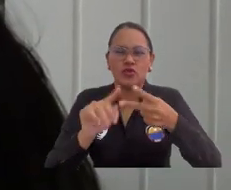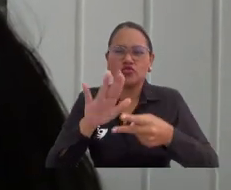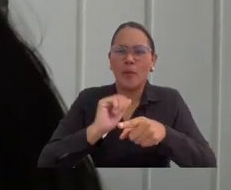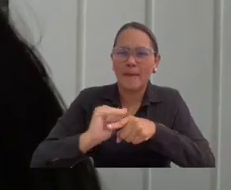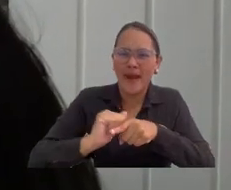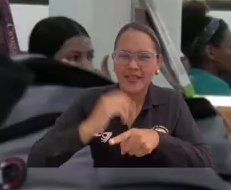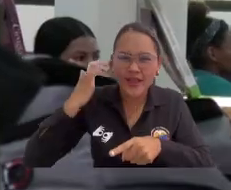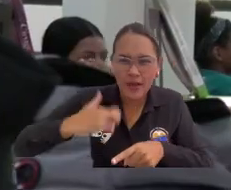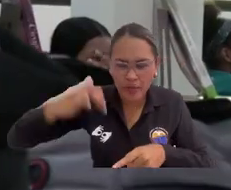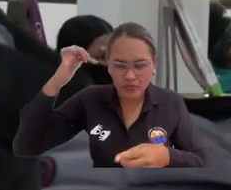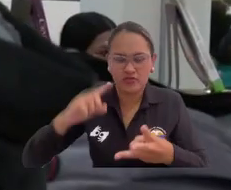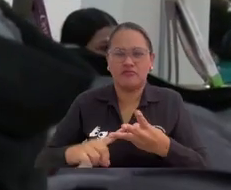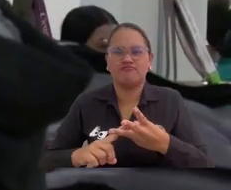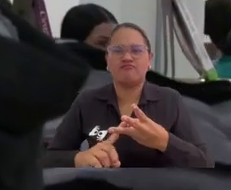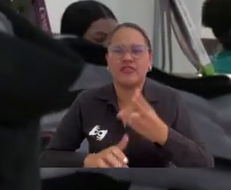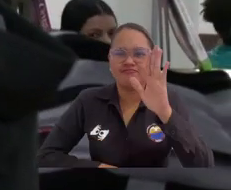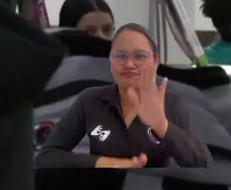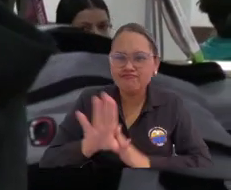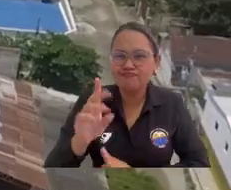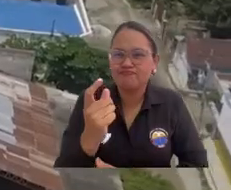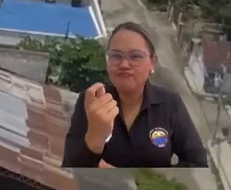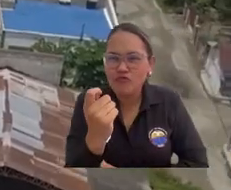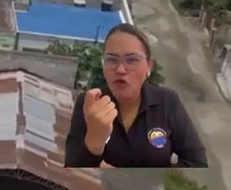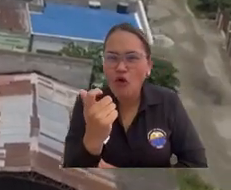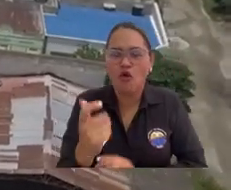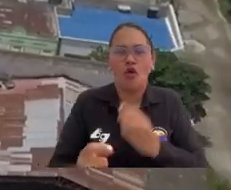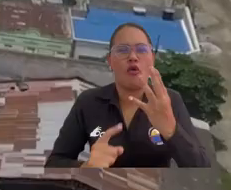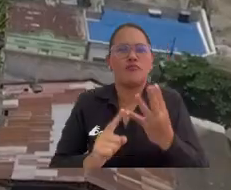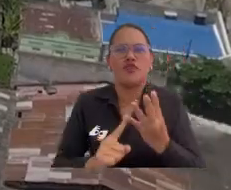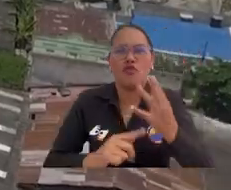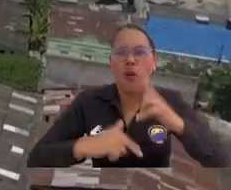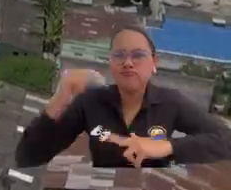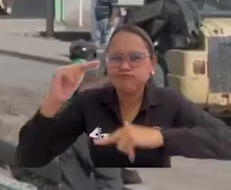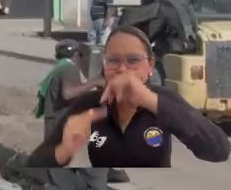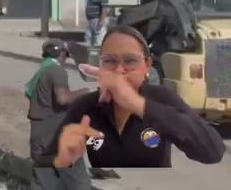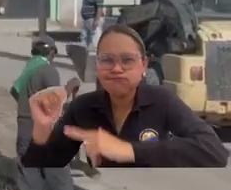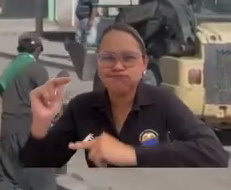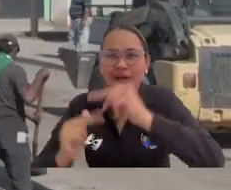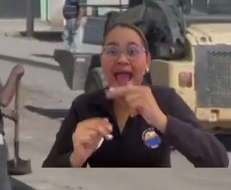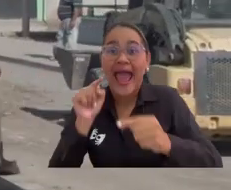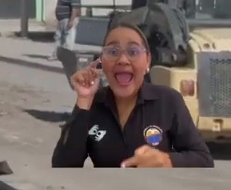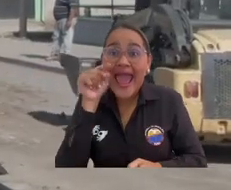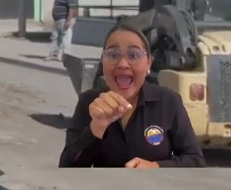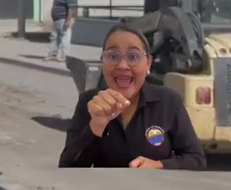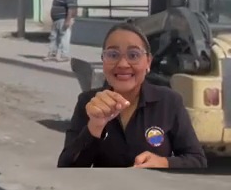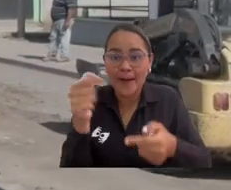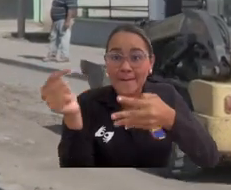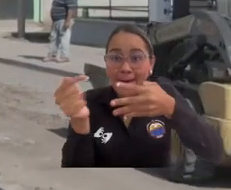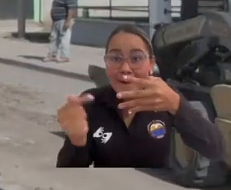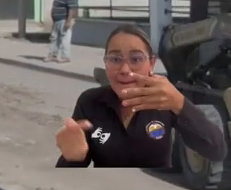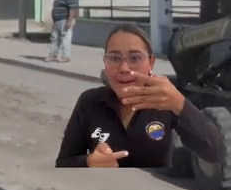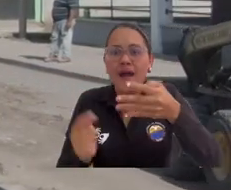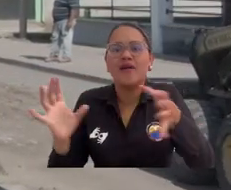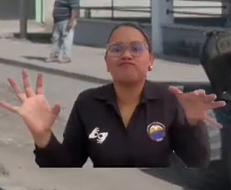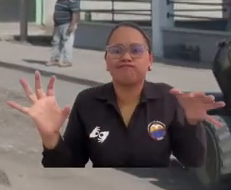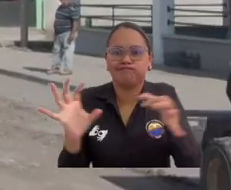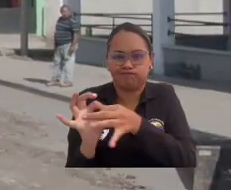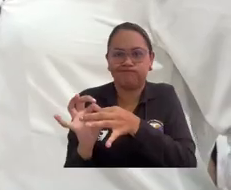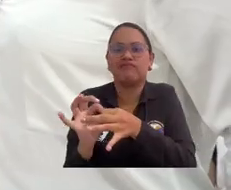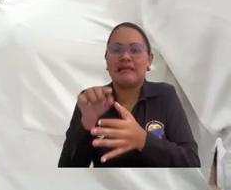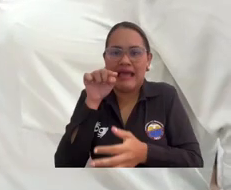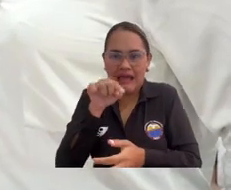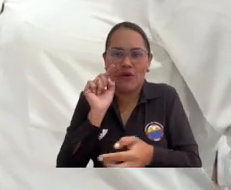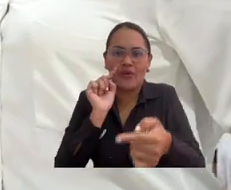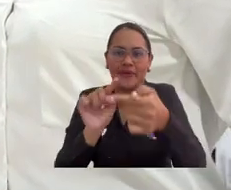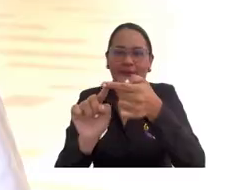y desarrollo de prácticas profesionales, desarrollo económico, competitividad e infraestructura son las cuatro líneas estratégicas de esta